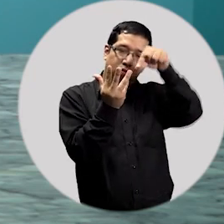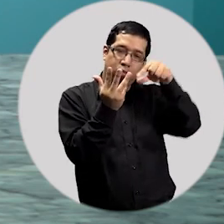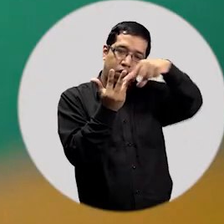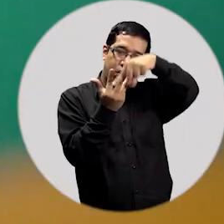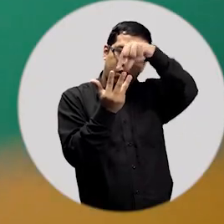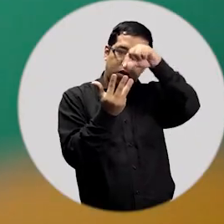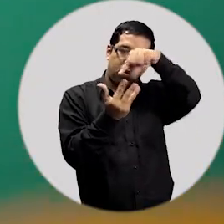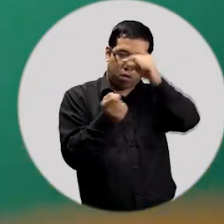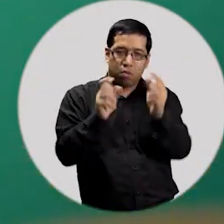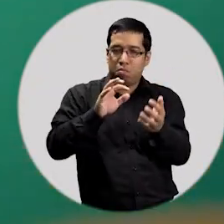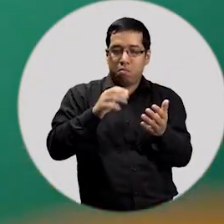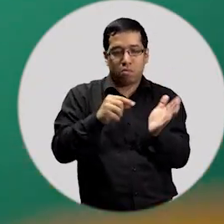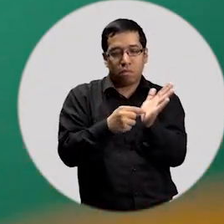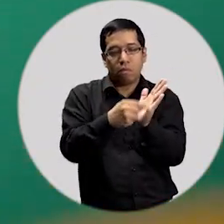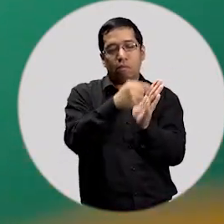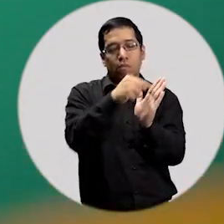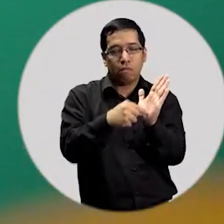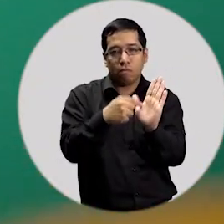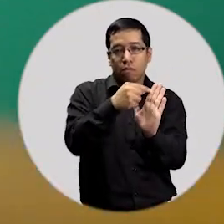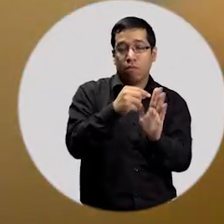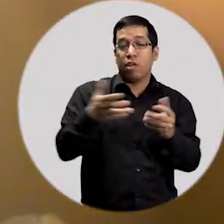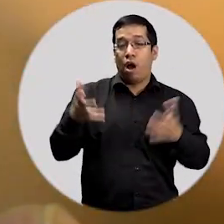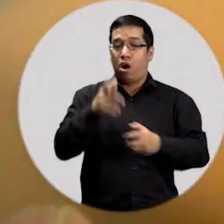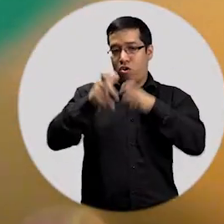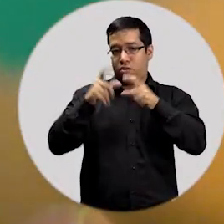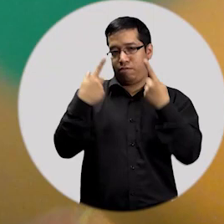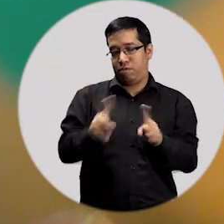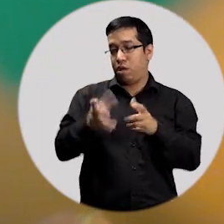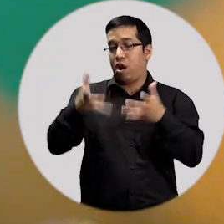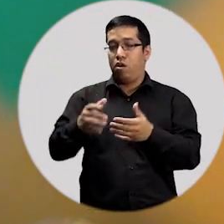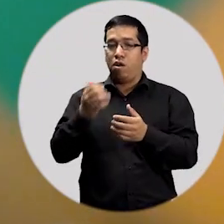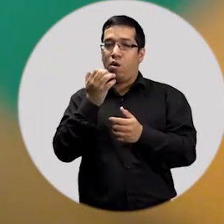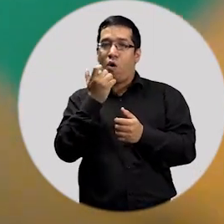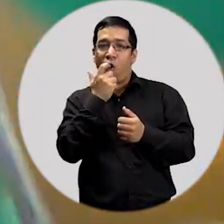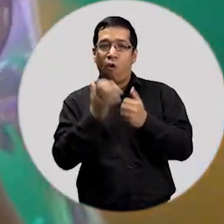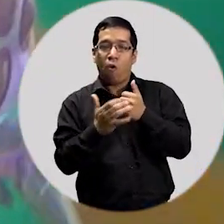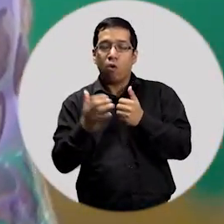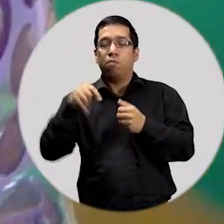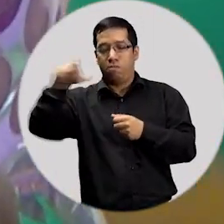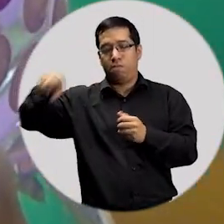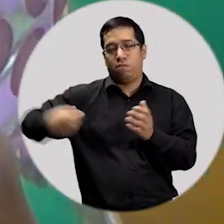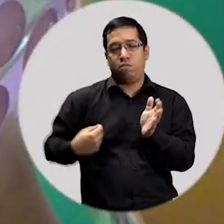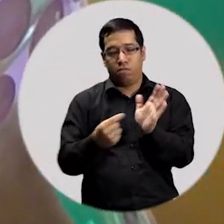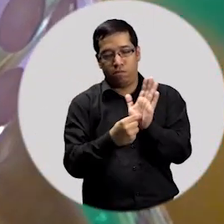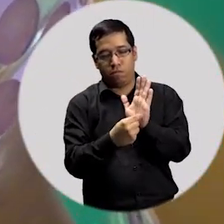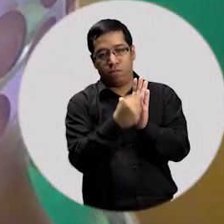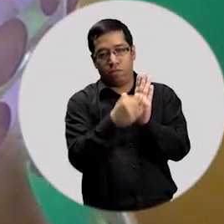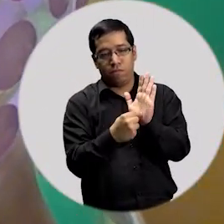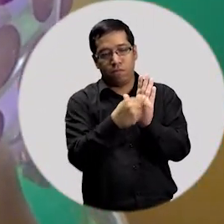y bien hecho el trabajo al cliente. Esta pintura que estoy